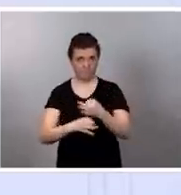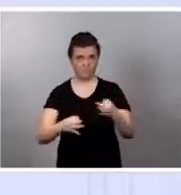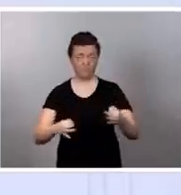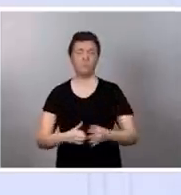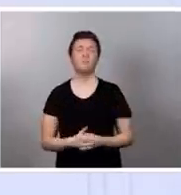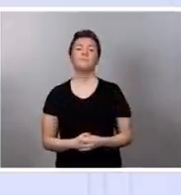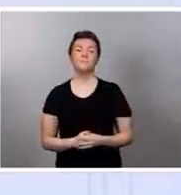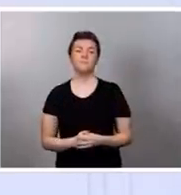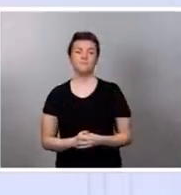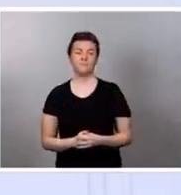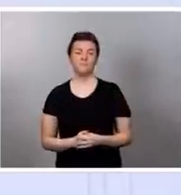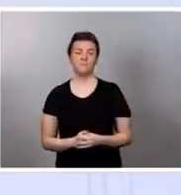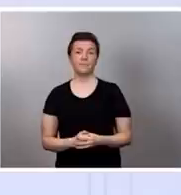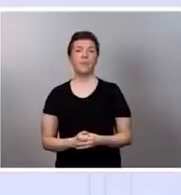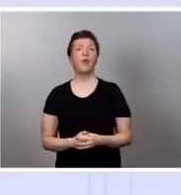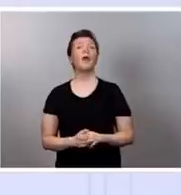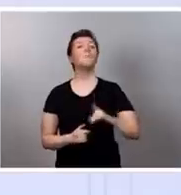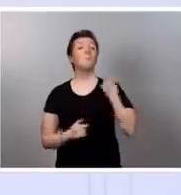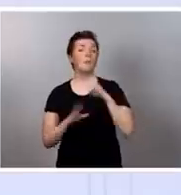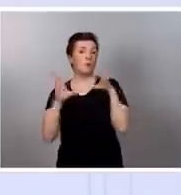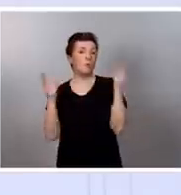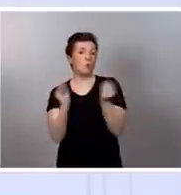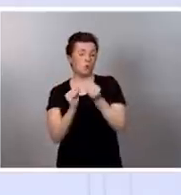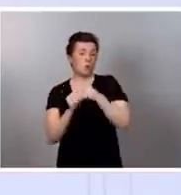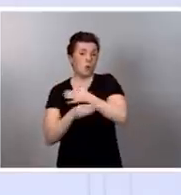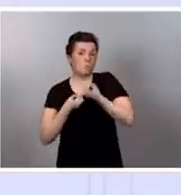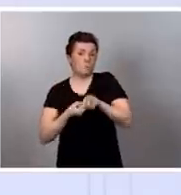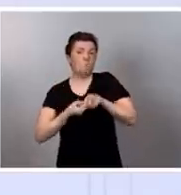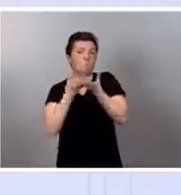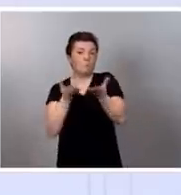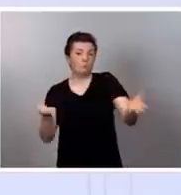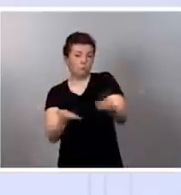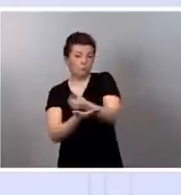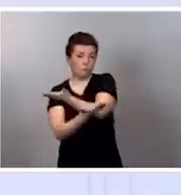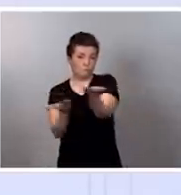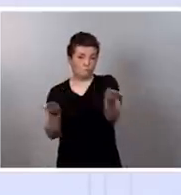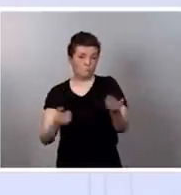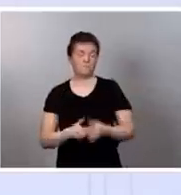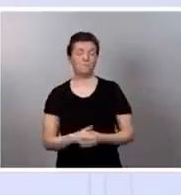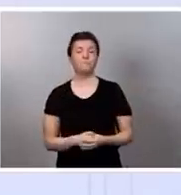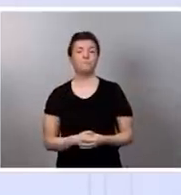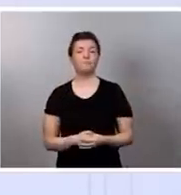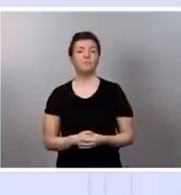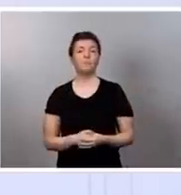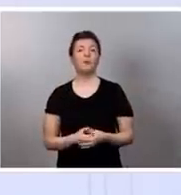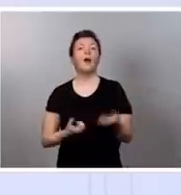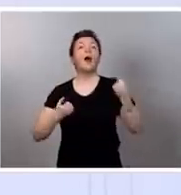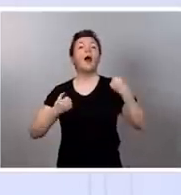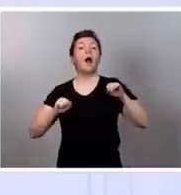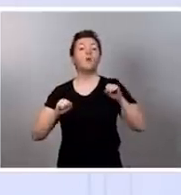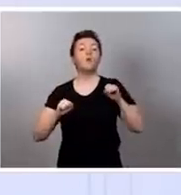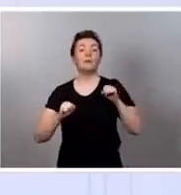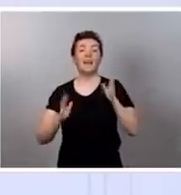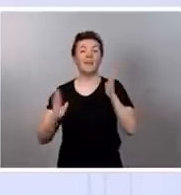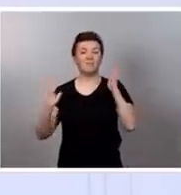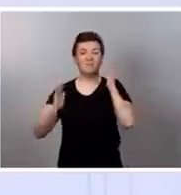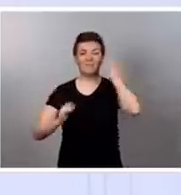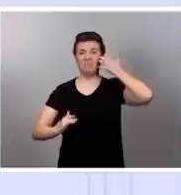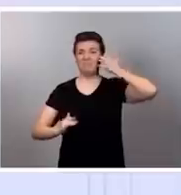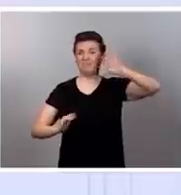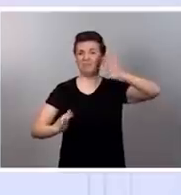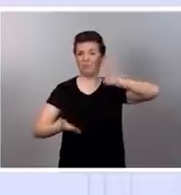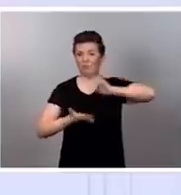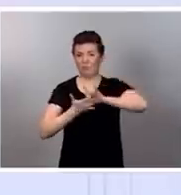Y esta es la primera conclusión que me gustaría compartir con todos ustedes. Y es que a pesar del tiempo excepcional que estamos viviendo, el